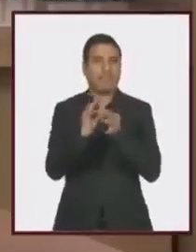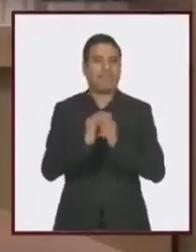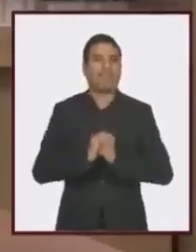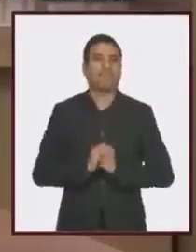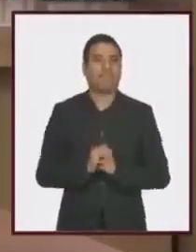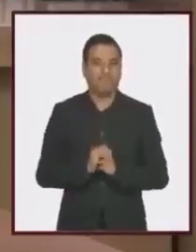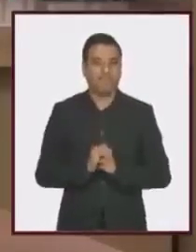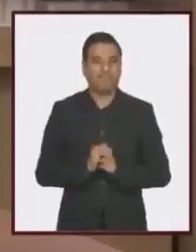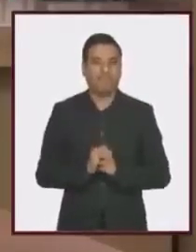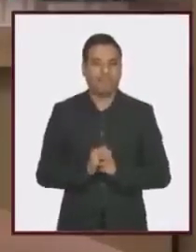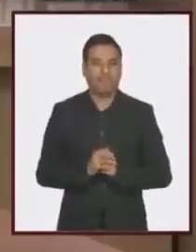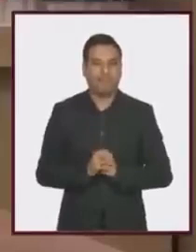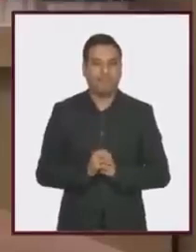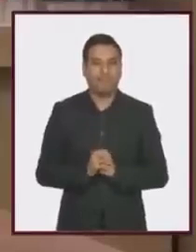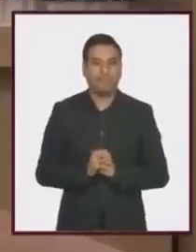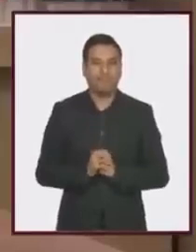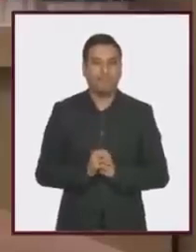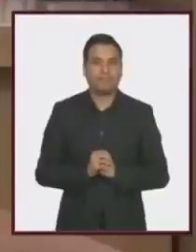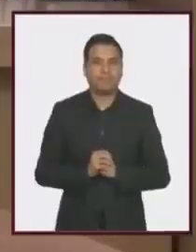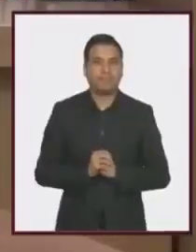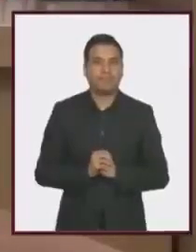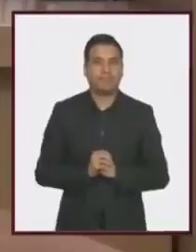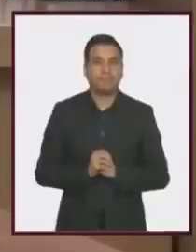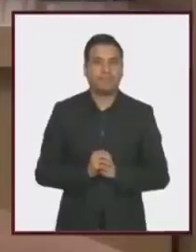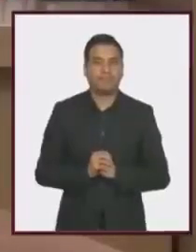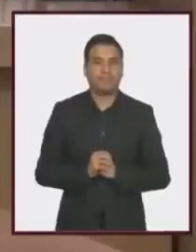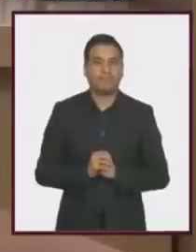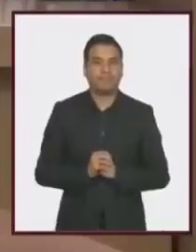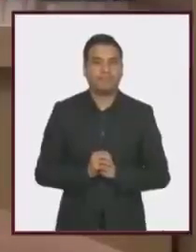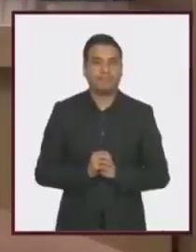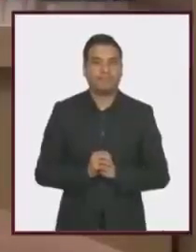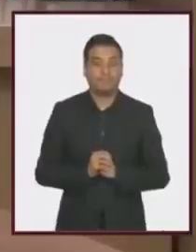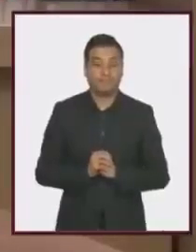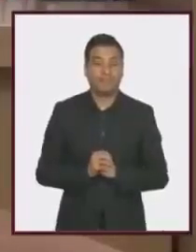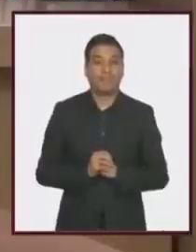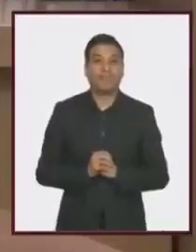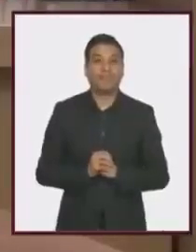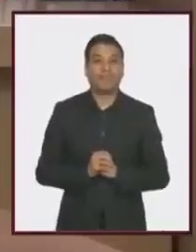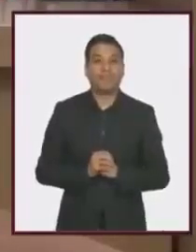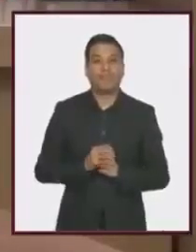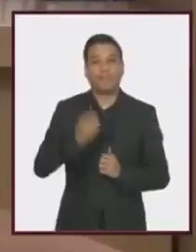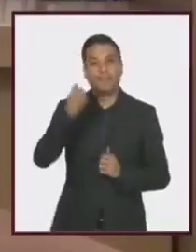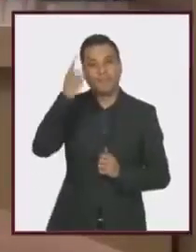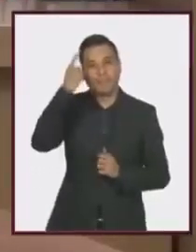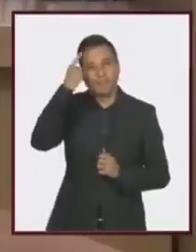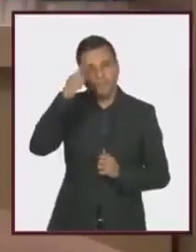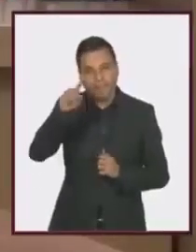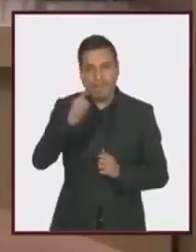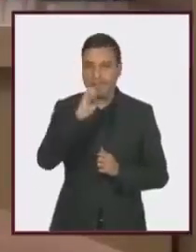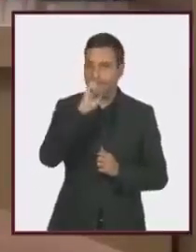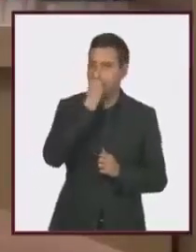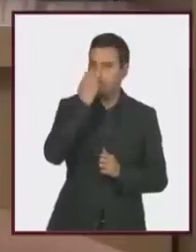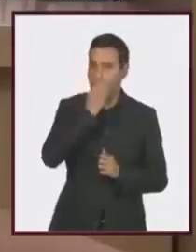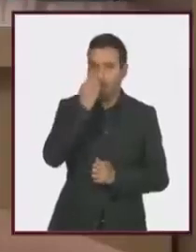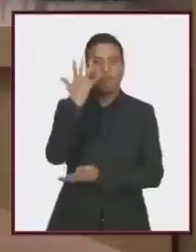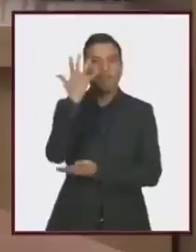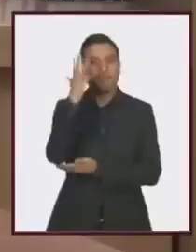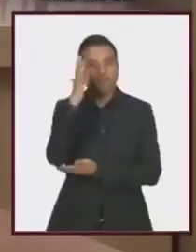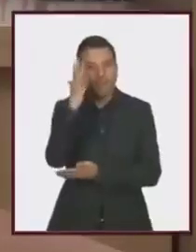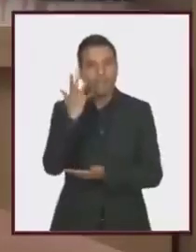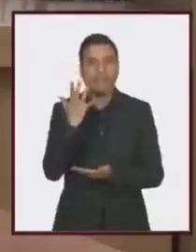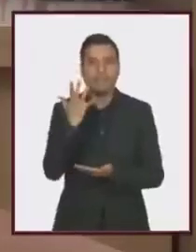fase que se trate, ¿no? En este caso, para la educación preescolar, para cada uno de los grados